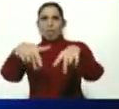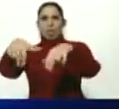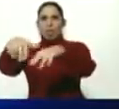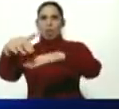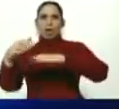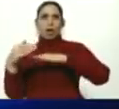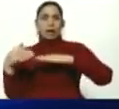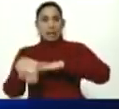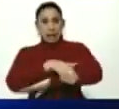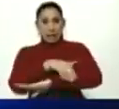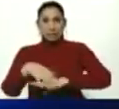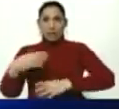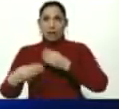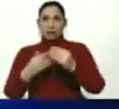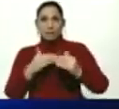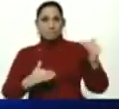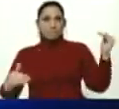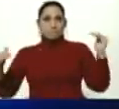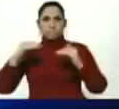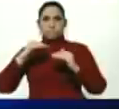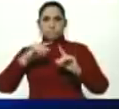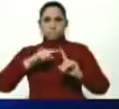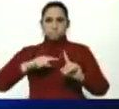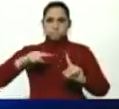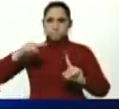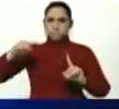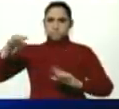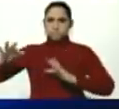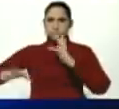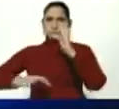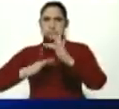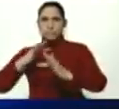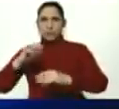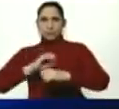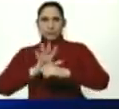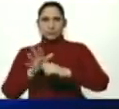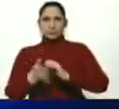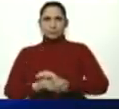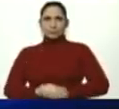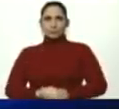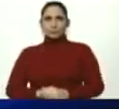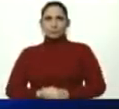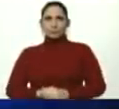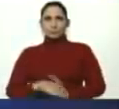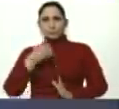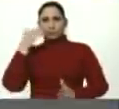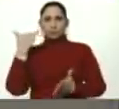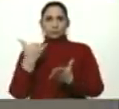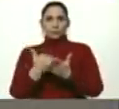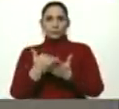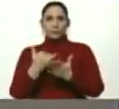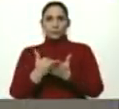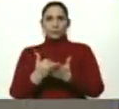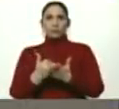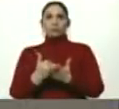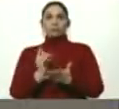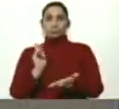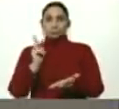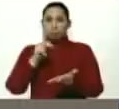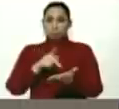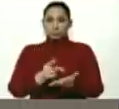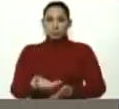un crecimiento en la curva de transmisión por el virus. Vamos a tener presencia